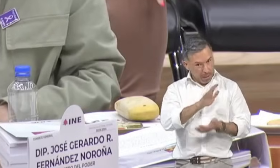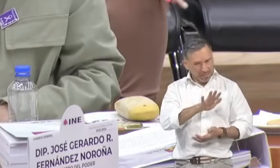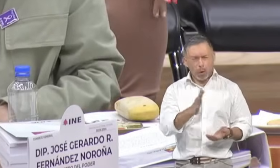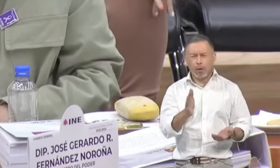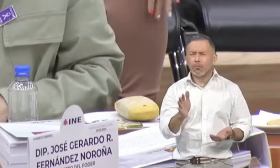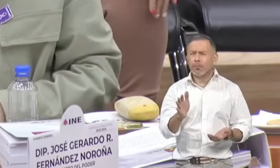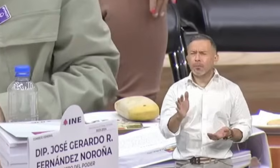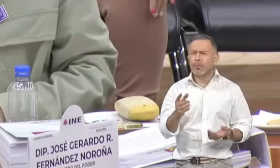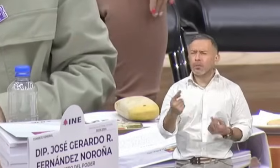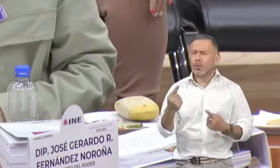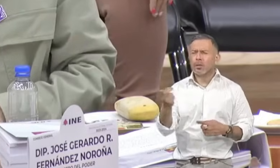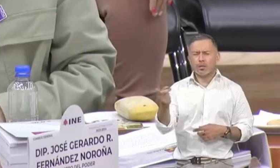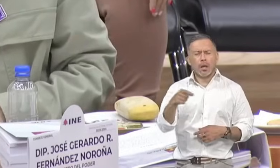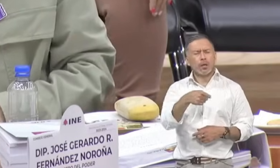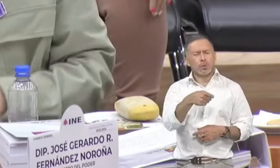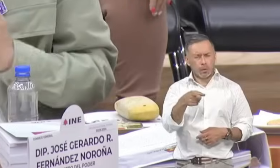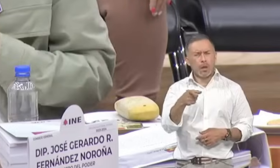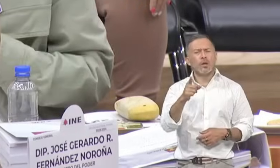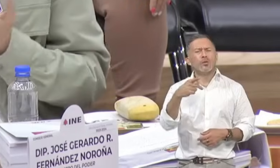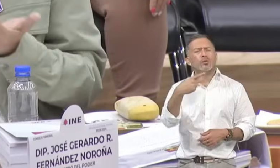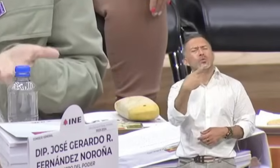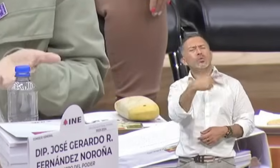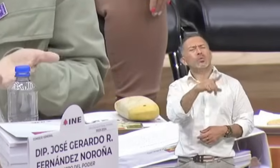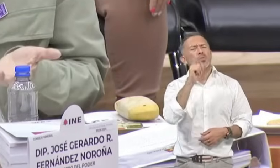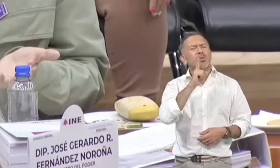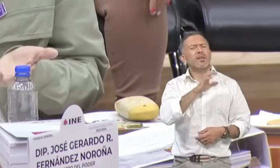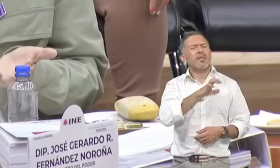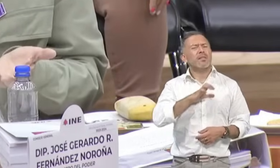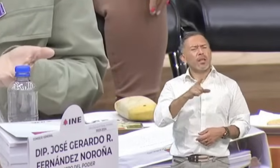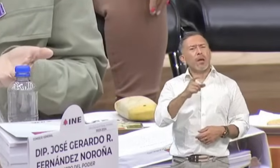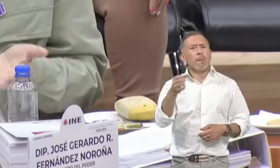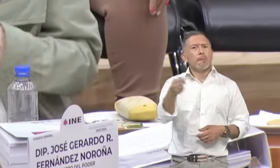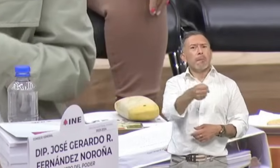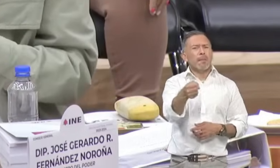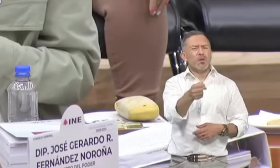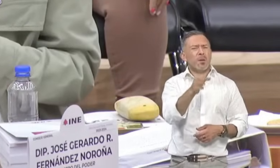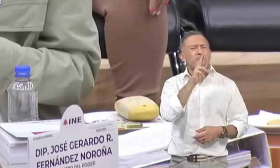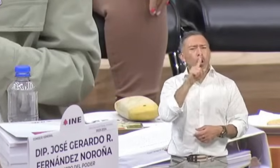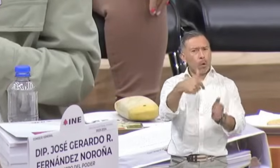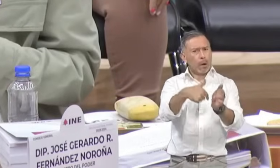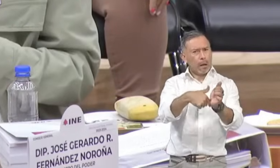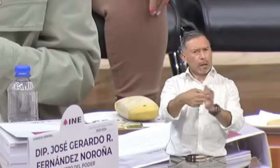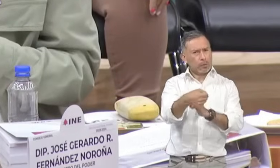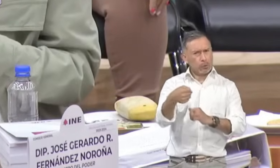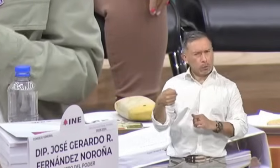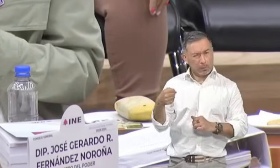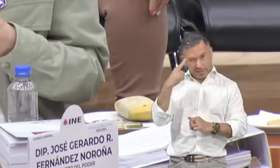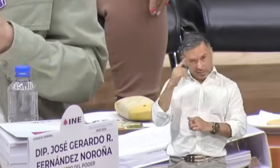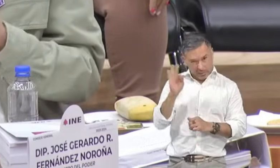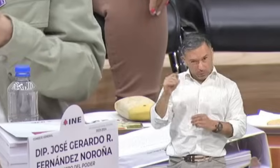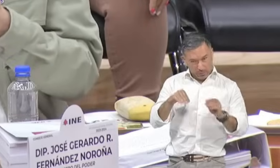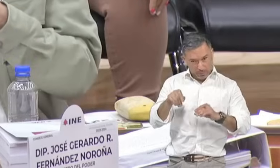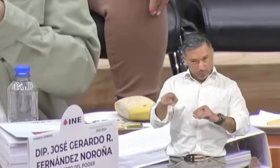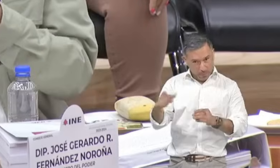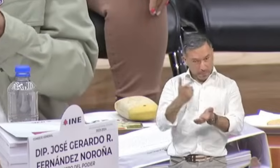traten de guardar más a su candidata. Si yo fuera maniqueo, como lo han sido ellos, diría que la está amenazando, porque además